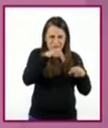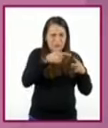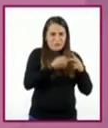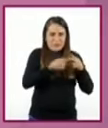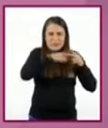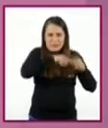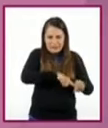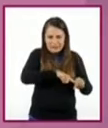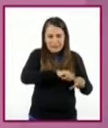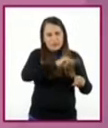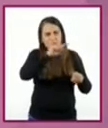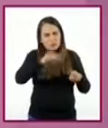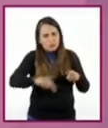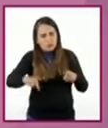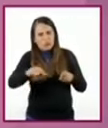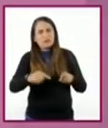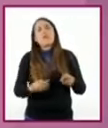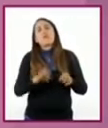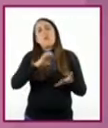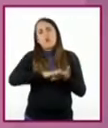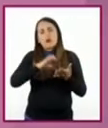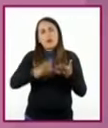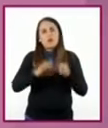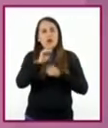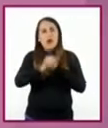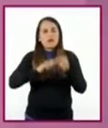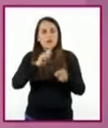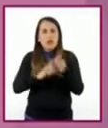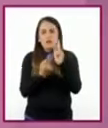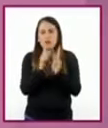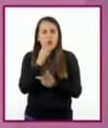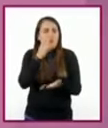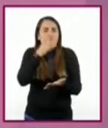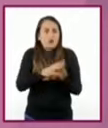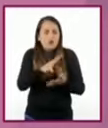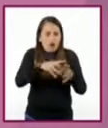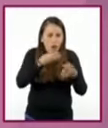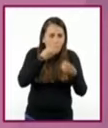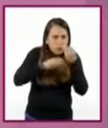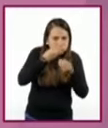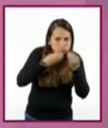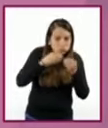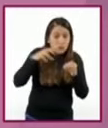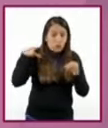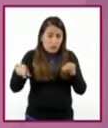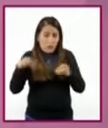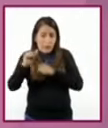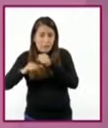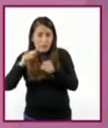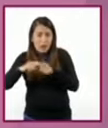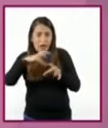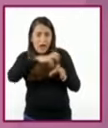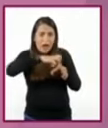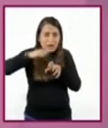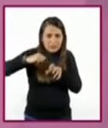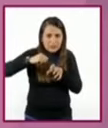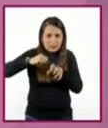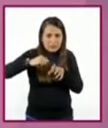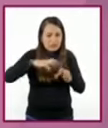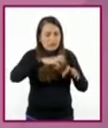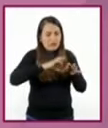consumidores, los herbívoros, y estos a su vez por los carnívoros, y así sucesivamente